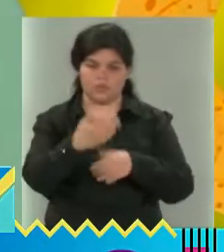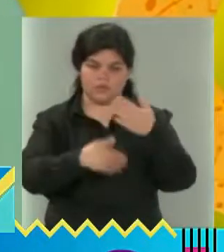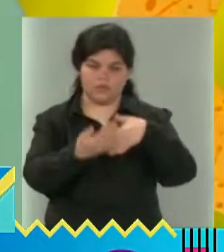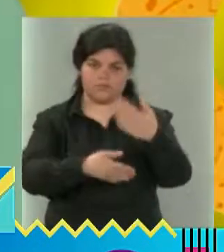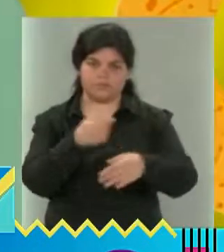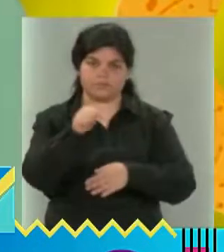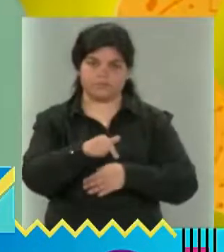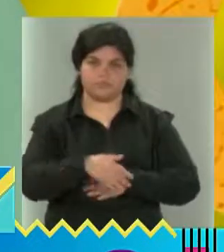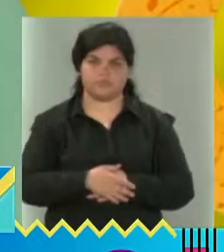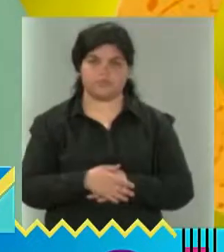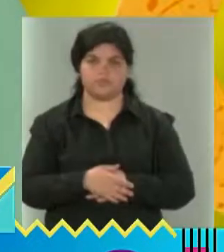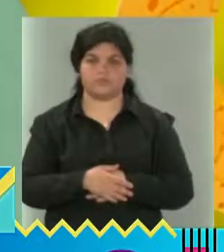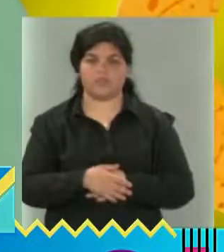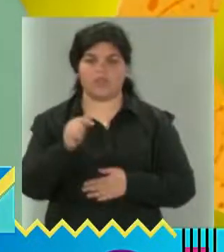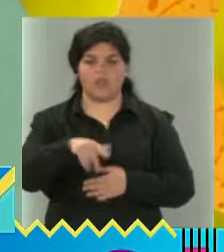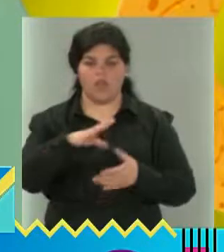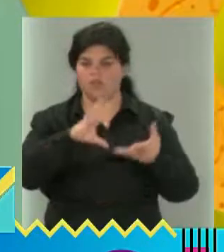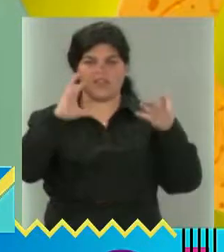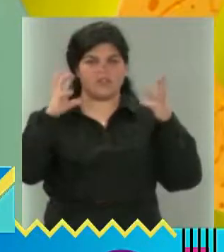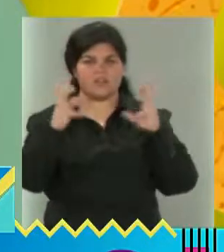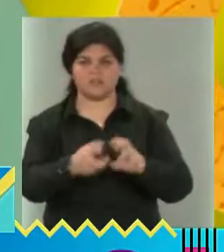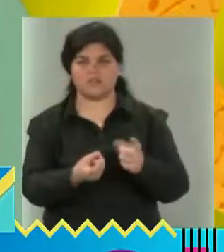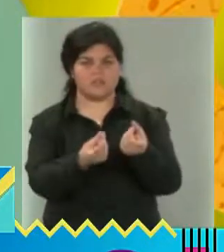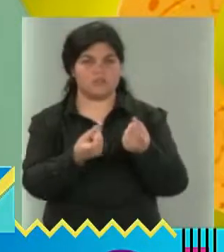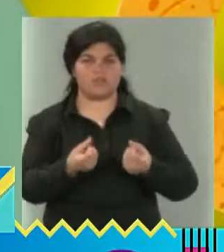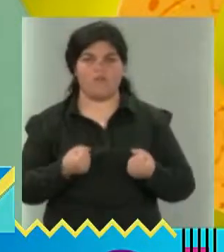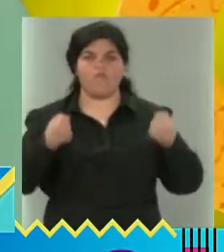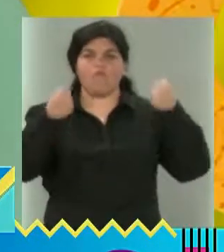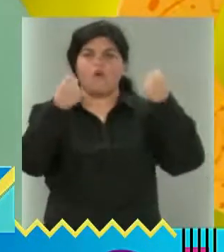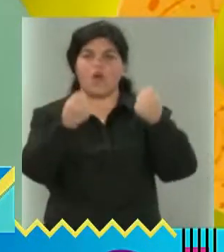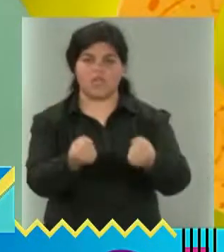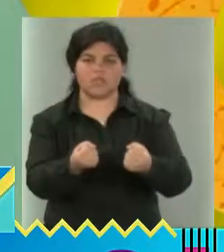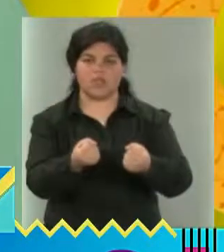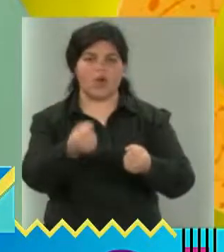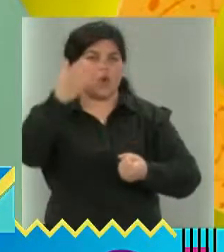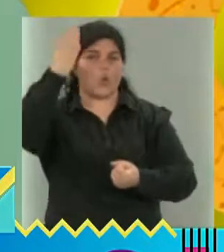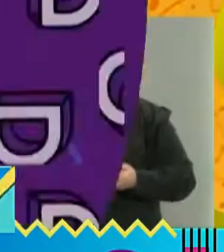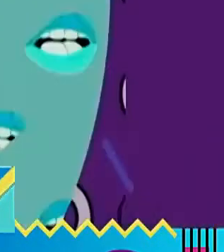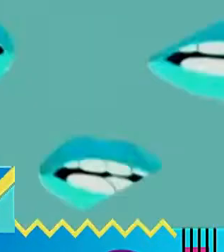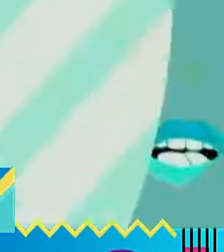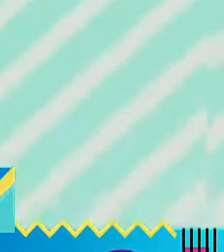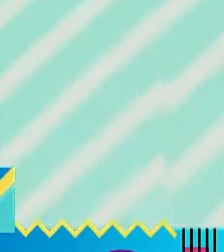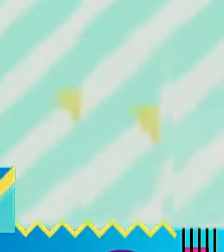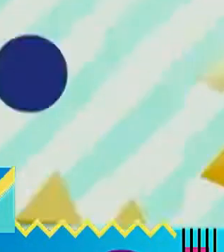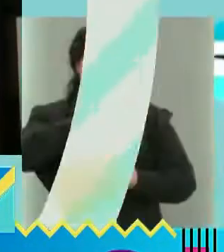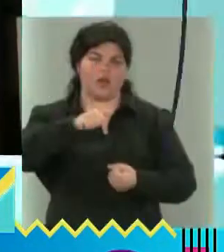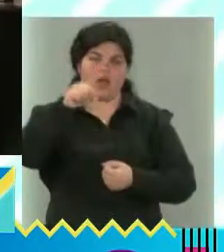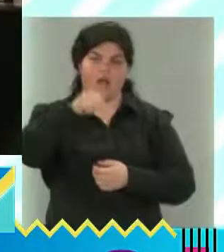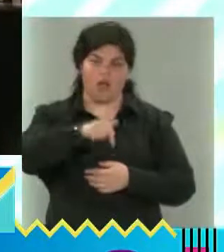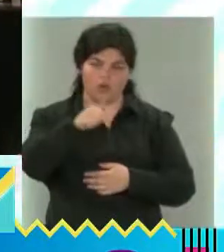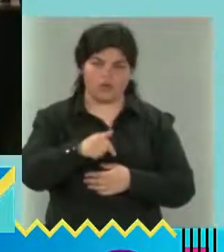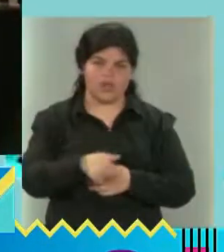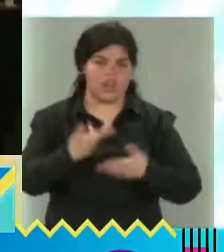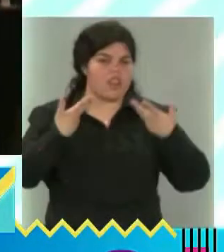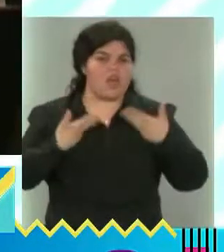en estos momentos de crisis, es la fortaleza cultural que tiene nuestra vitivinicultura. No es tan